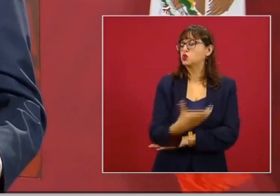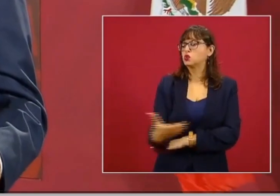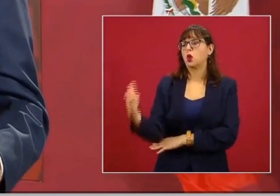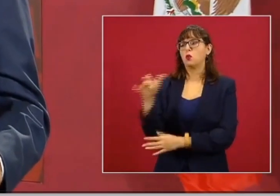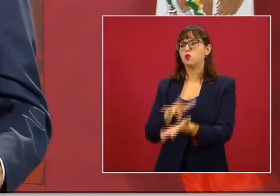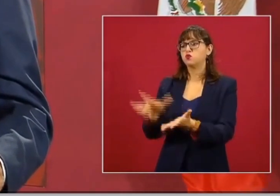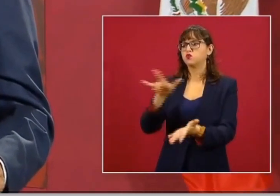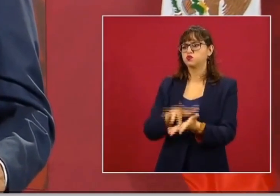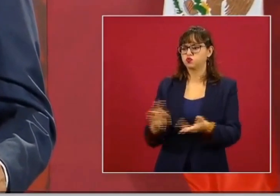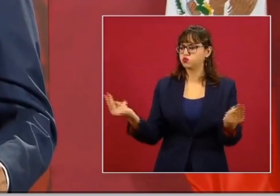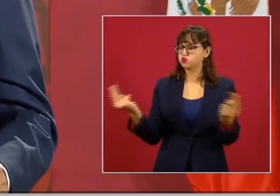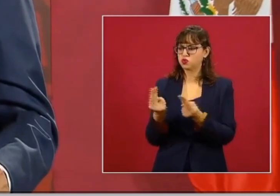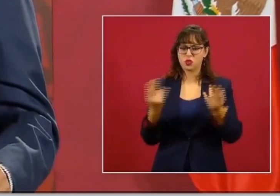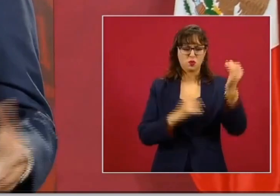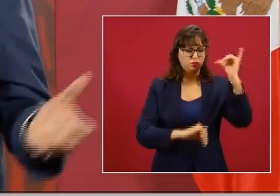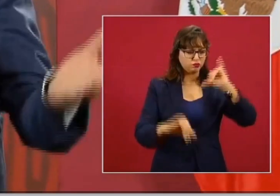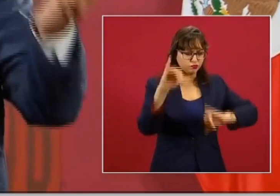estatistas.